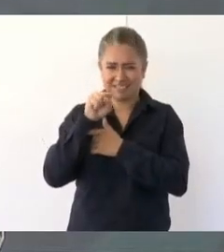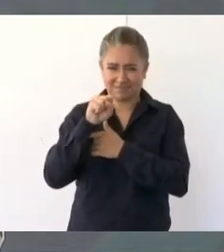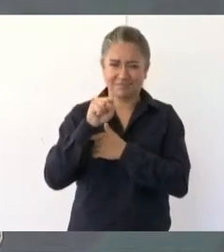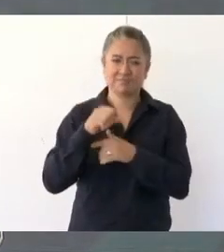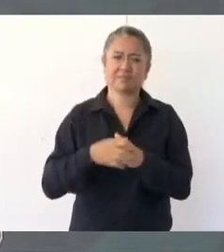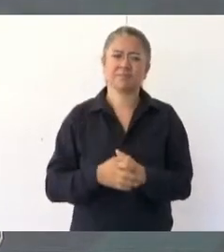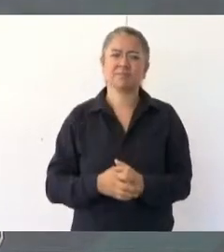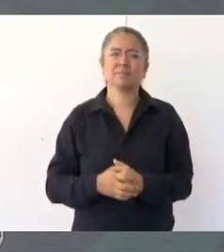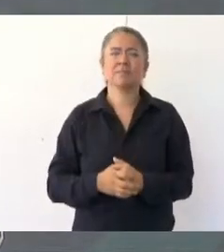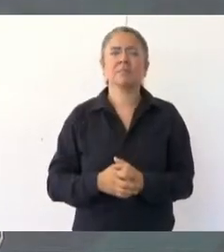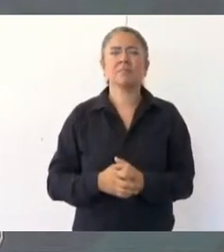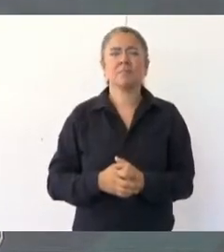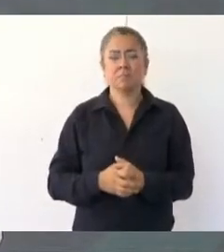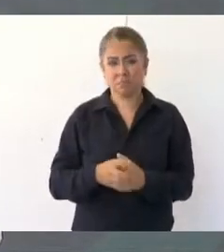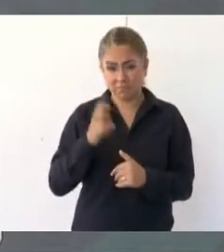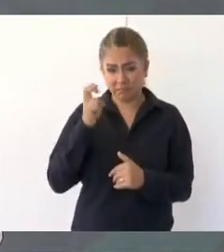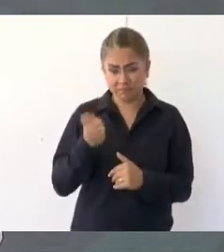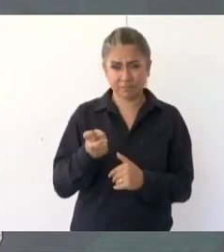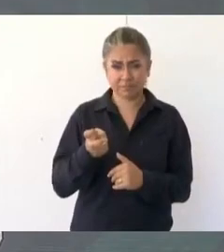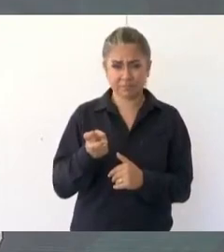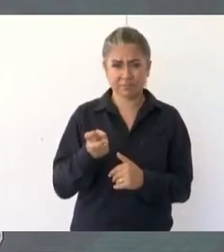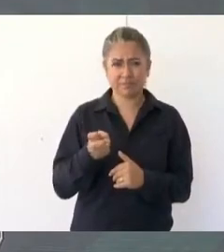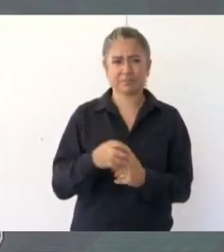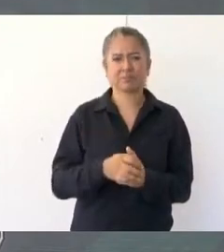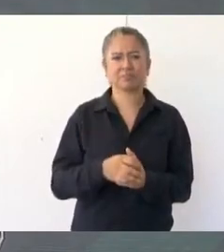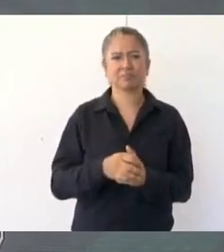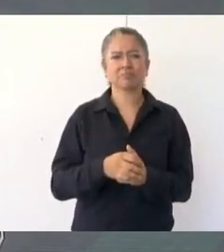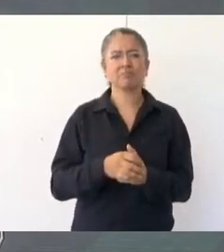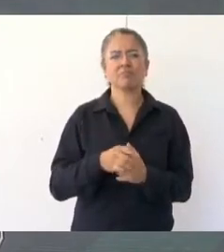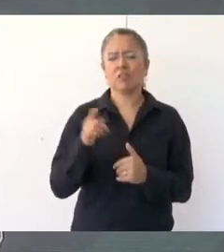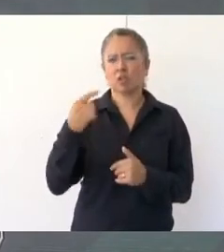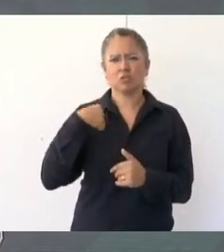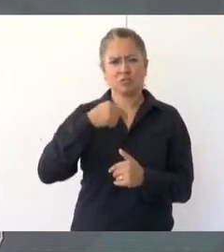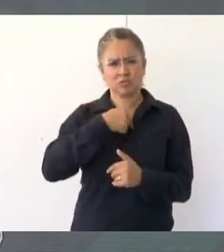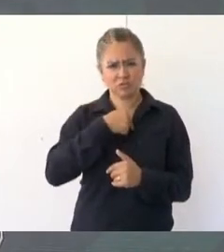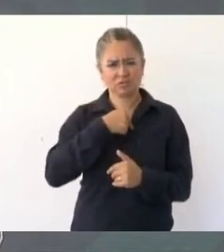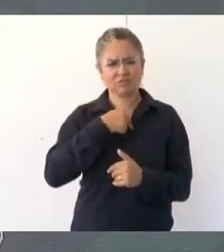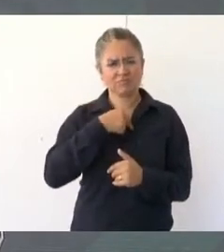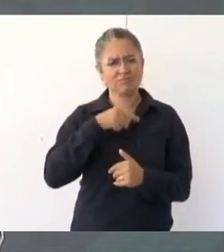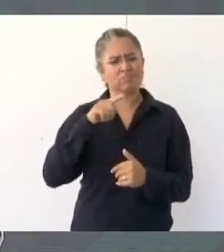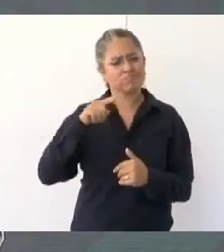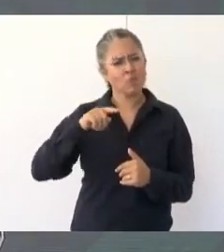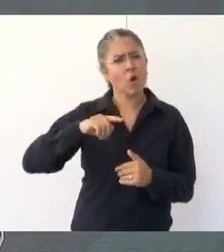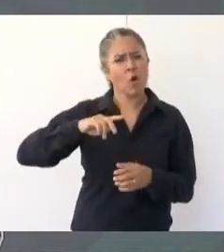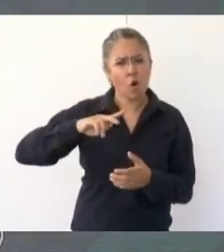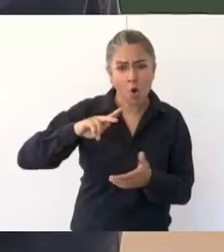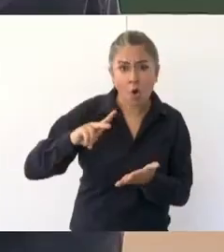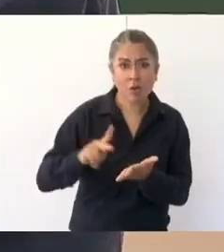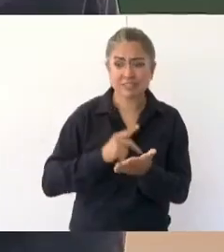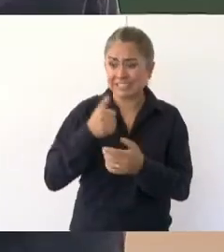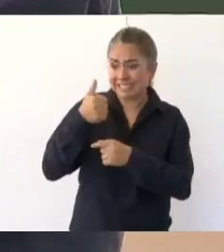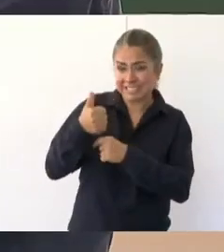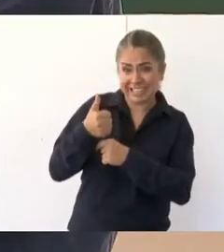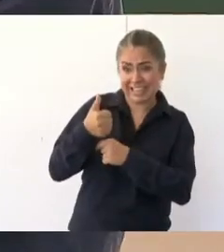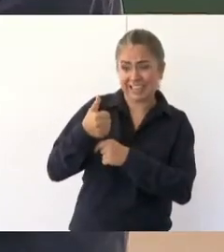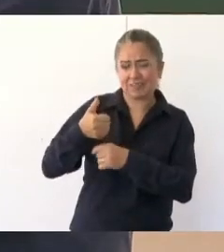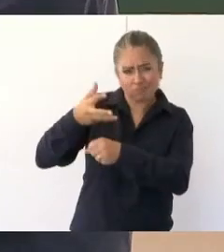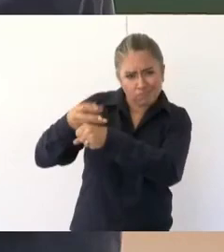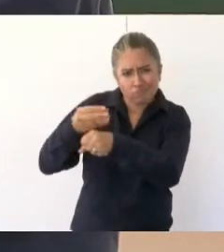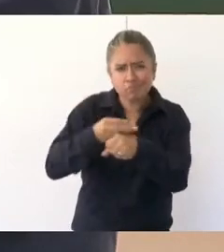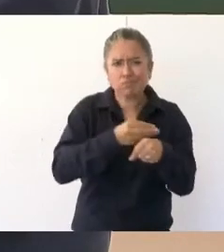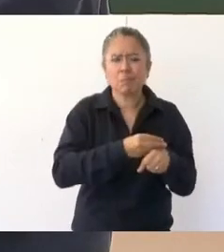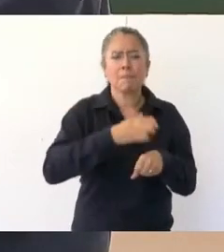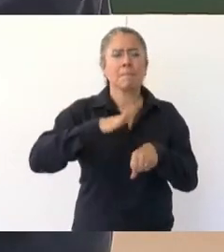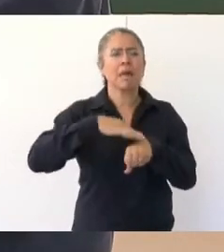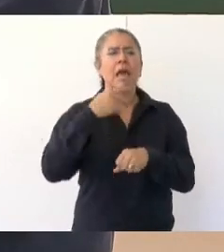Con esa refinería, con la de Dos Bocas, con la rehabilitación de las 6 que recibimos, más 2